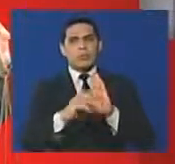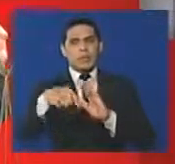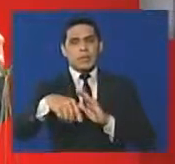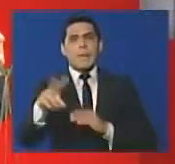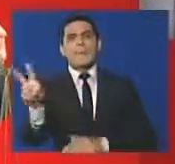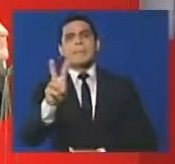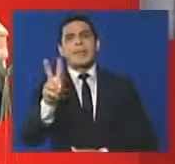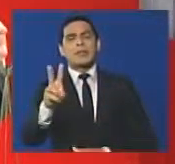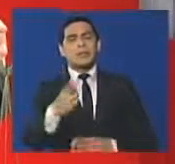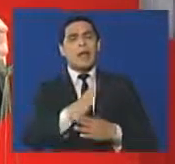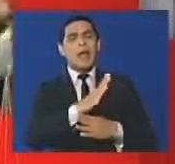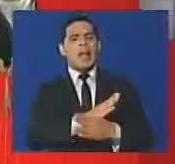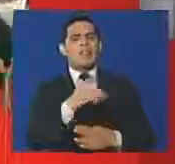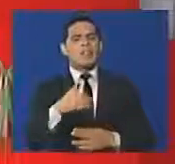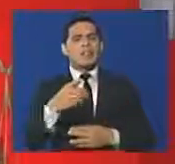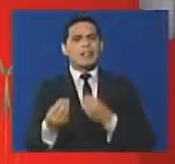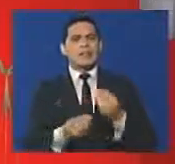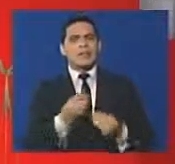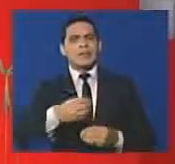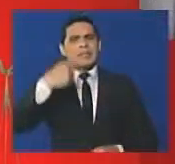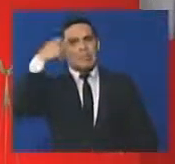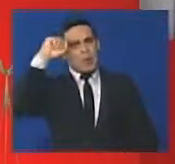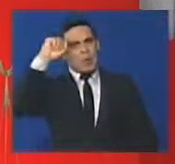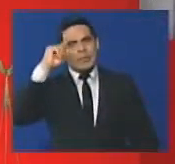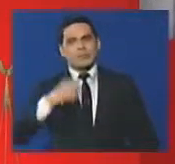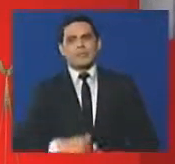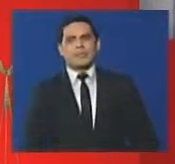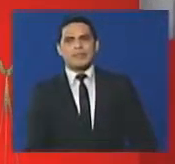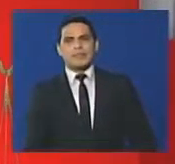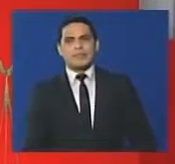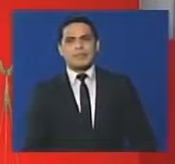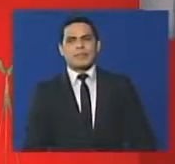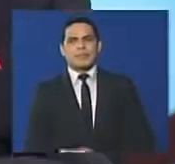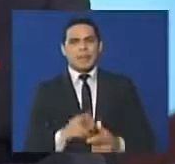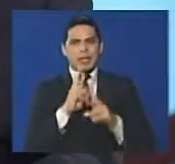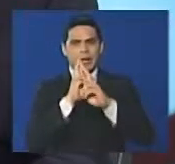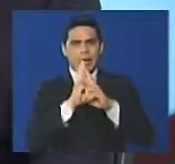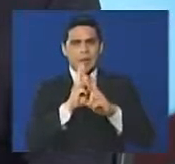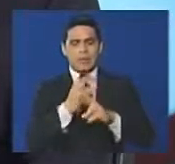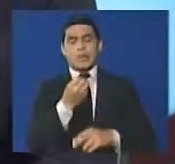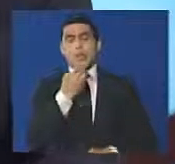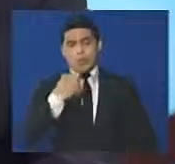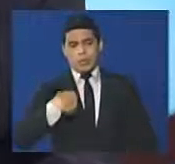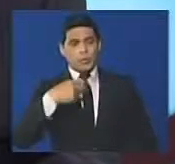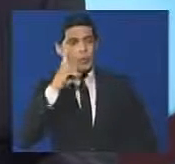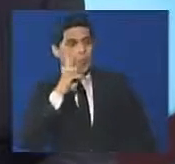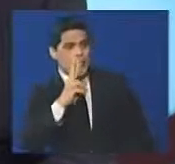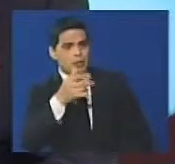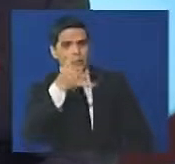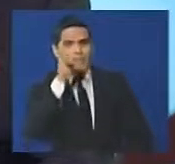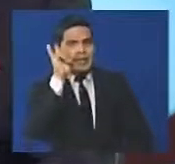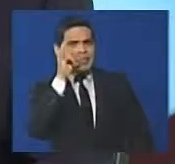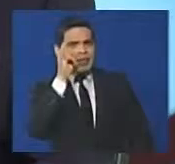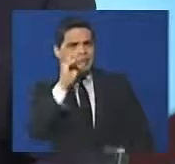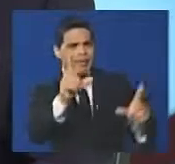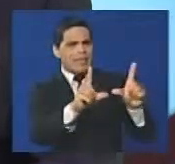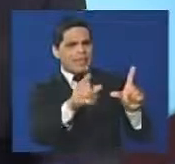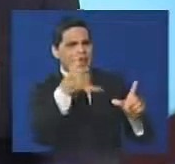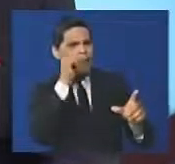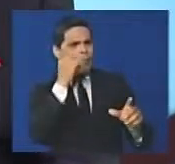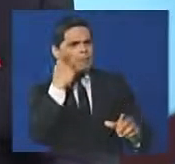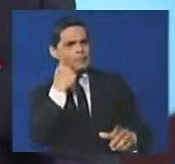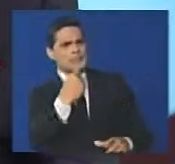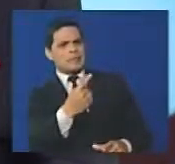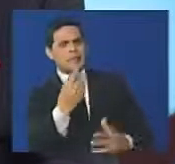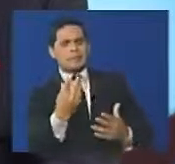Venezuela. ¿Qué le viene a la mente? Bueno, mirando ese video que están pasando, eso